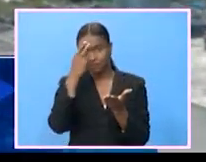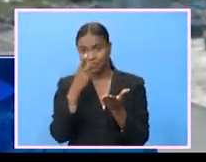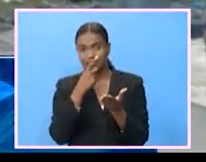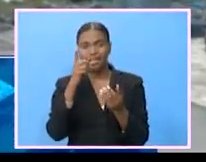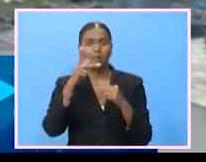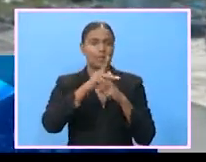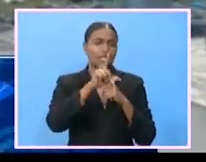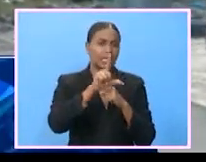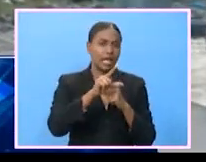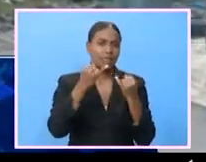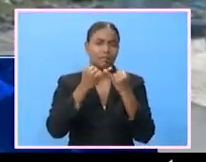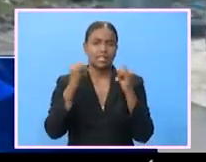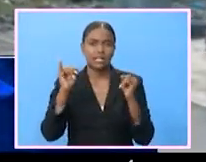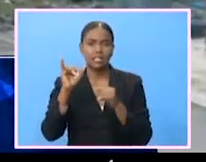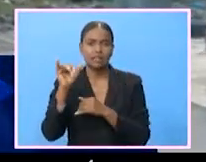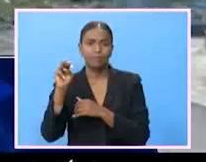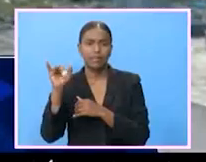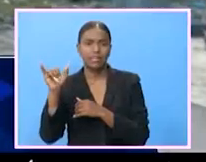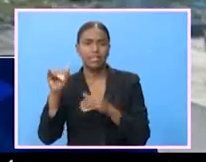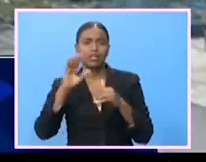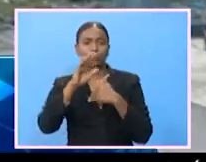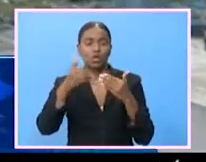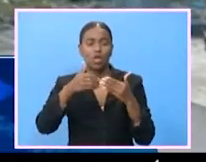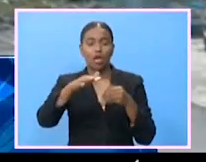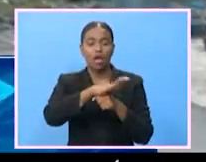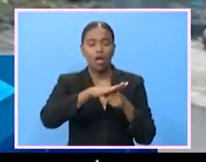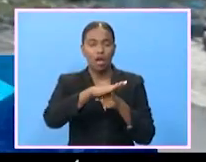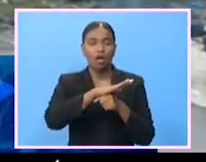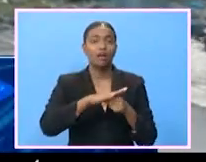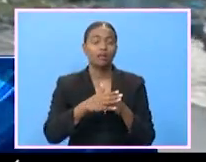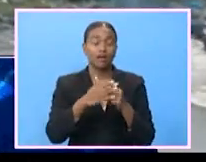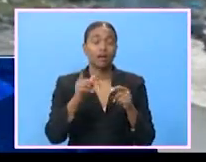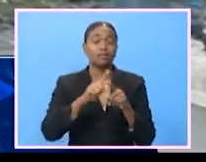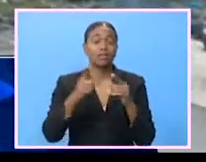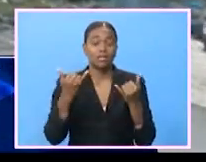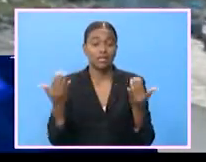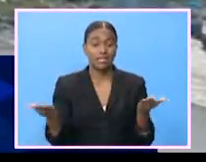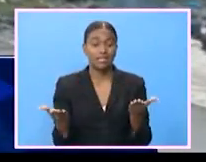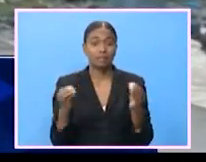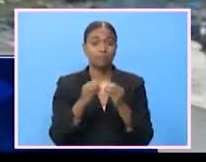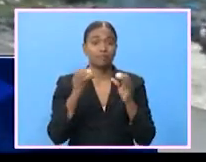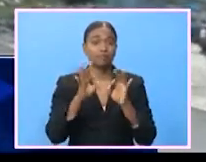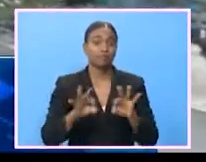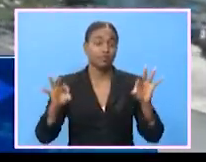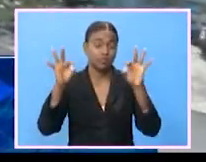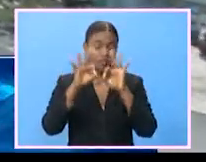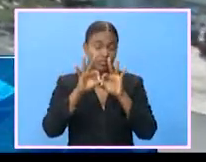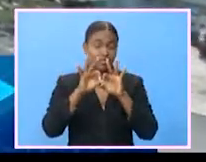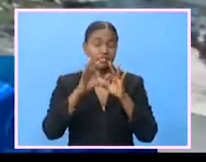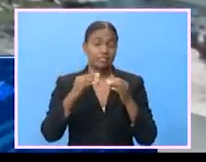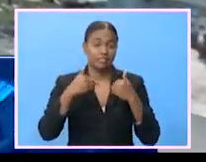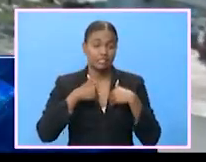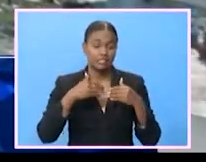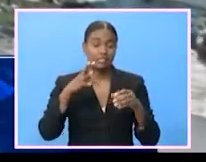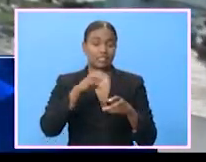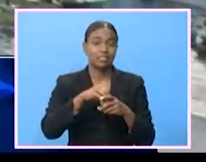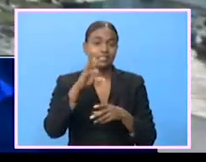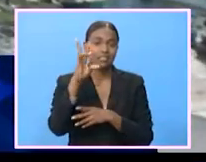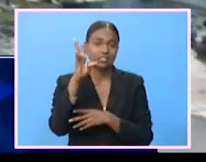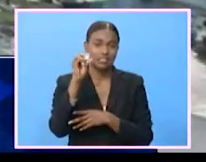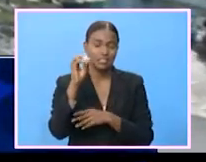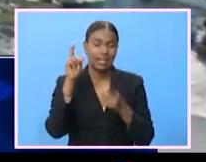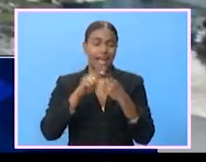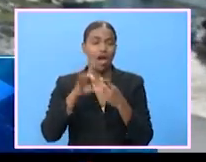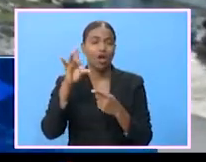Pedernales, Independencia, Jimaní, toda esa zona por ahí, Comendador y demás, pero este es uno de los más importantes, que mueve alrededor de unos 70